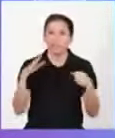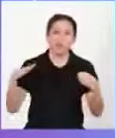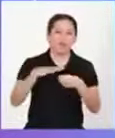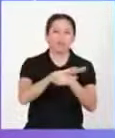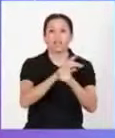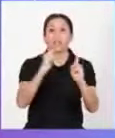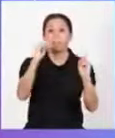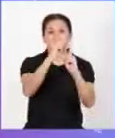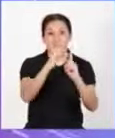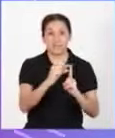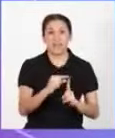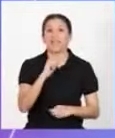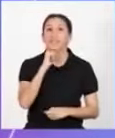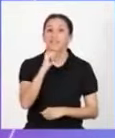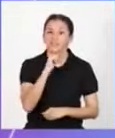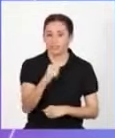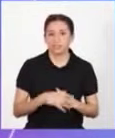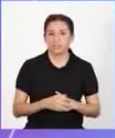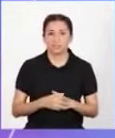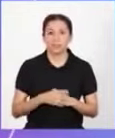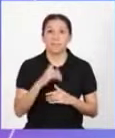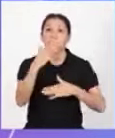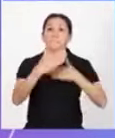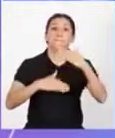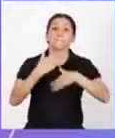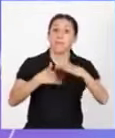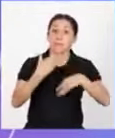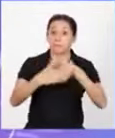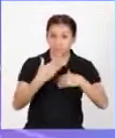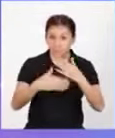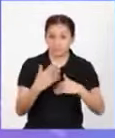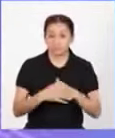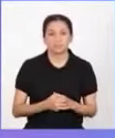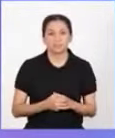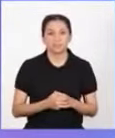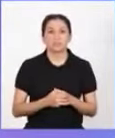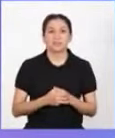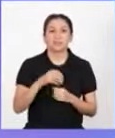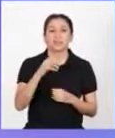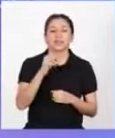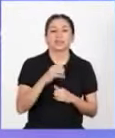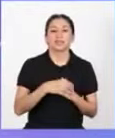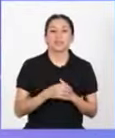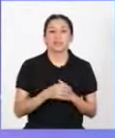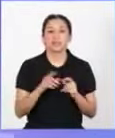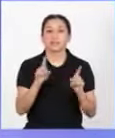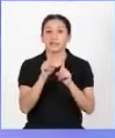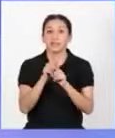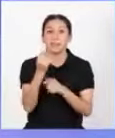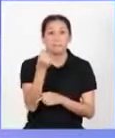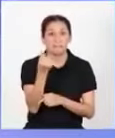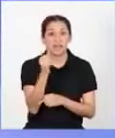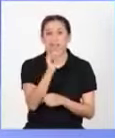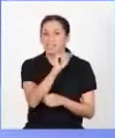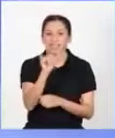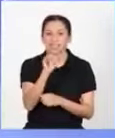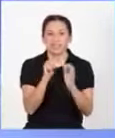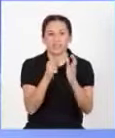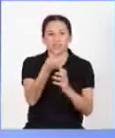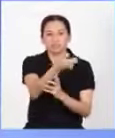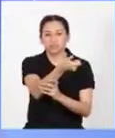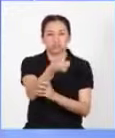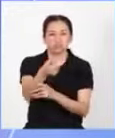vamos completando las palabras que faltan. Papel higiénico y monedas y